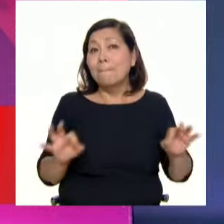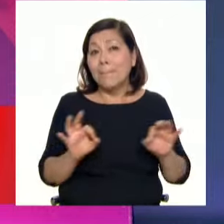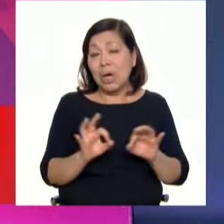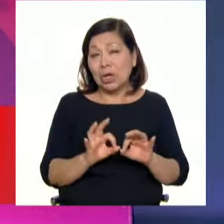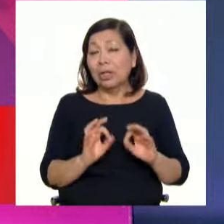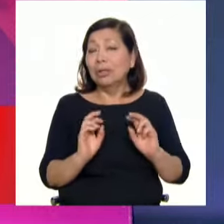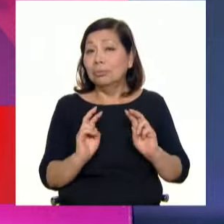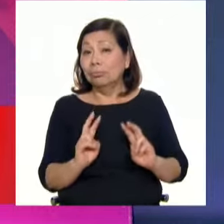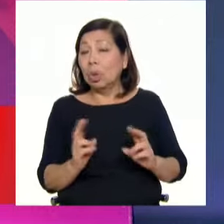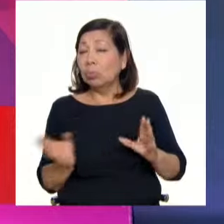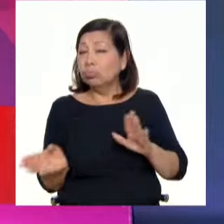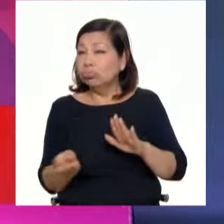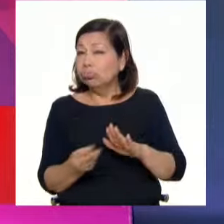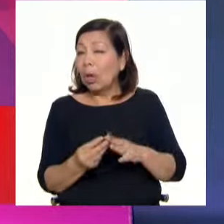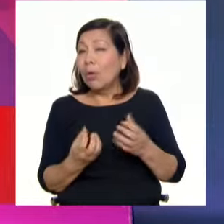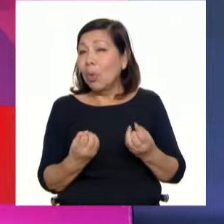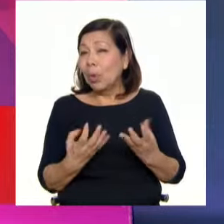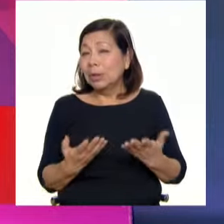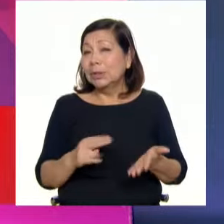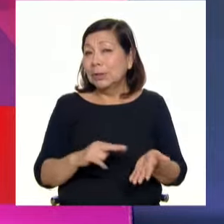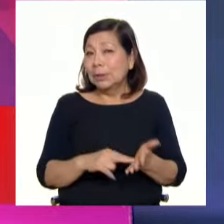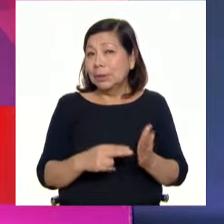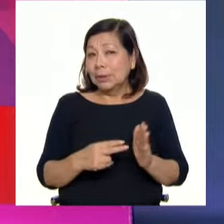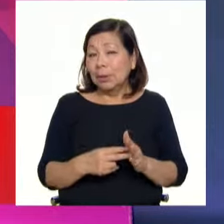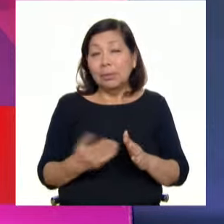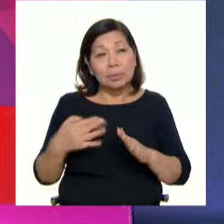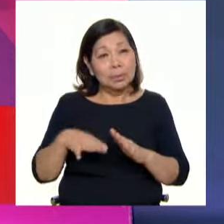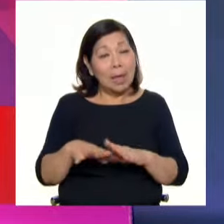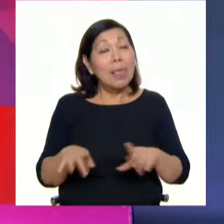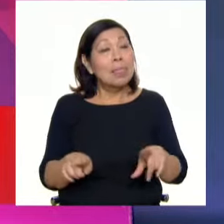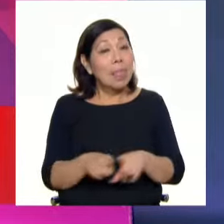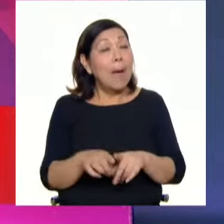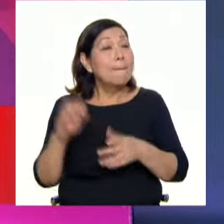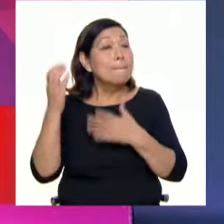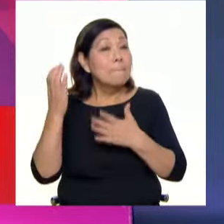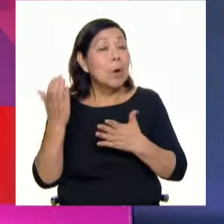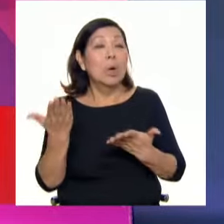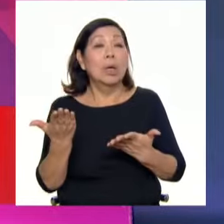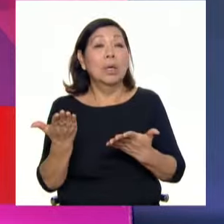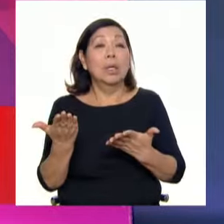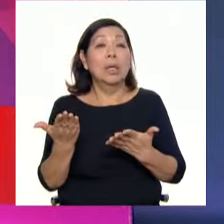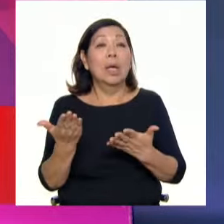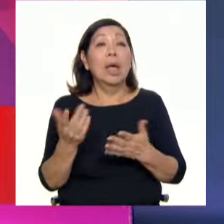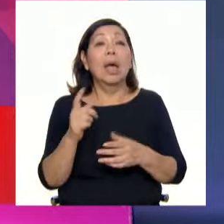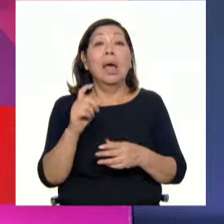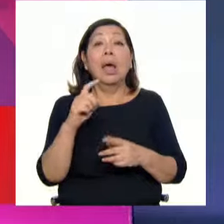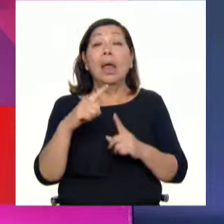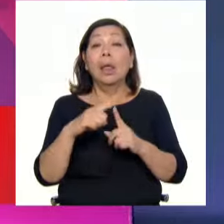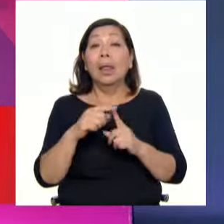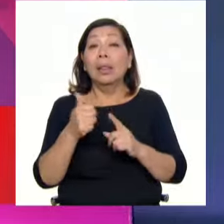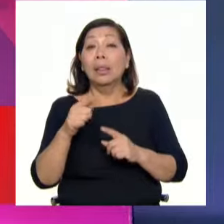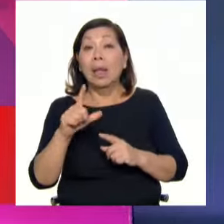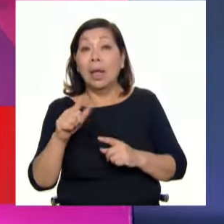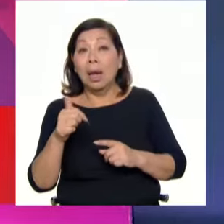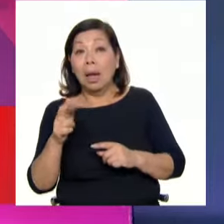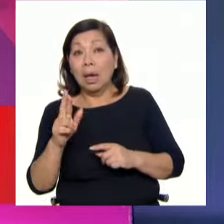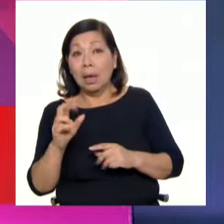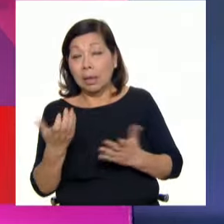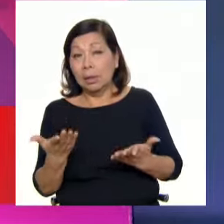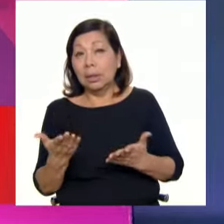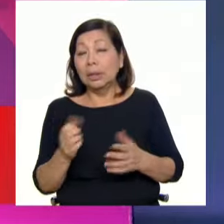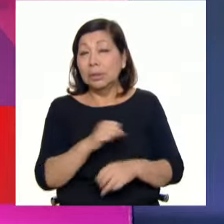sector, hemos tenido acumulados bastante significativos, incluyendo también en Piura, en la ciudad de Talara. En el caso de la sierra,